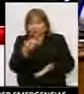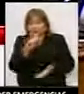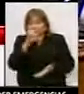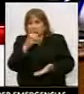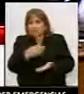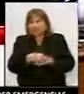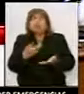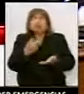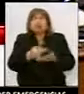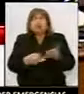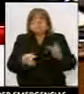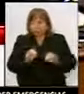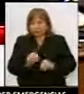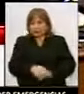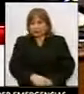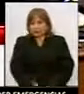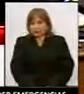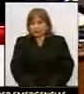Y Manasja,